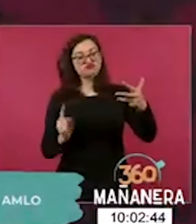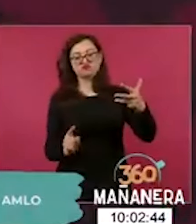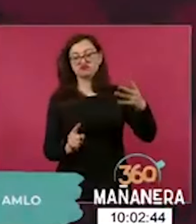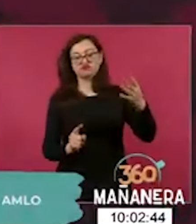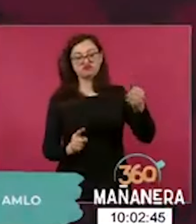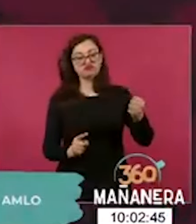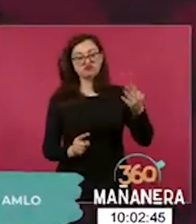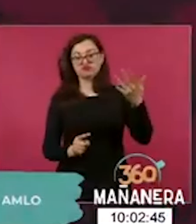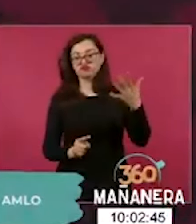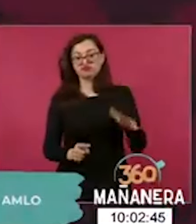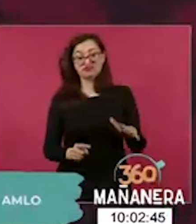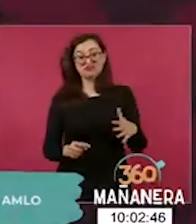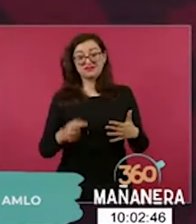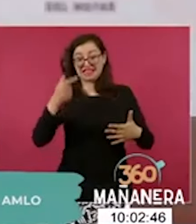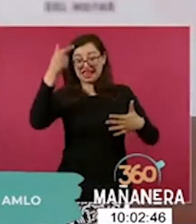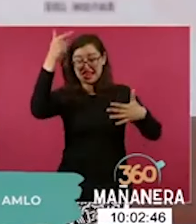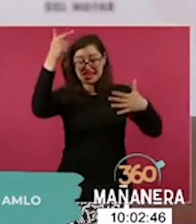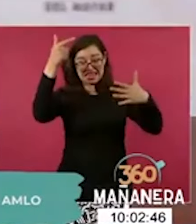1, 2, 3, 4, 5, 6, 7. Sin